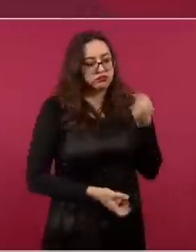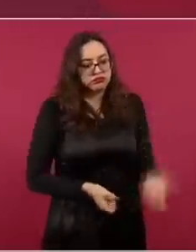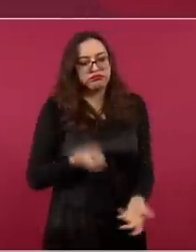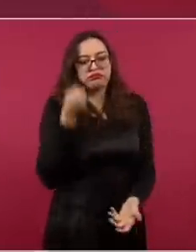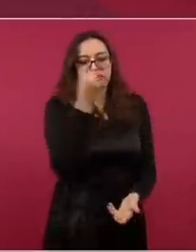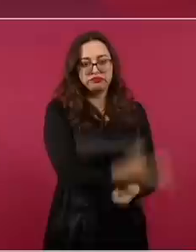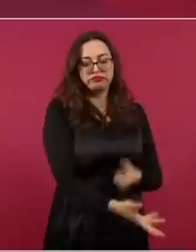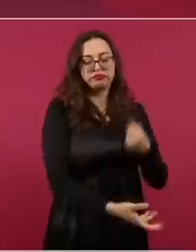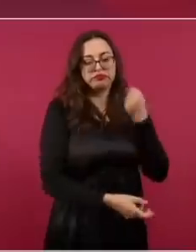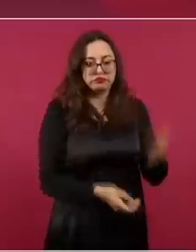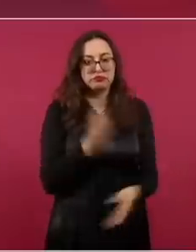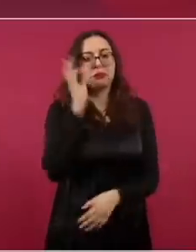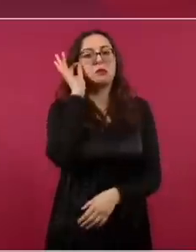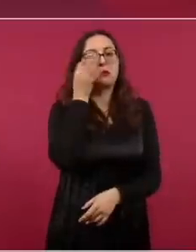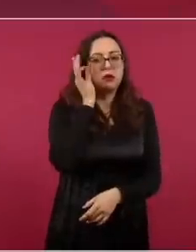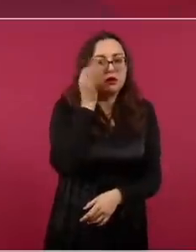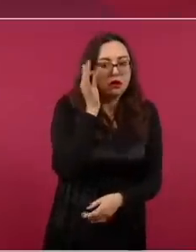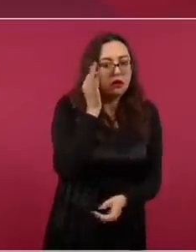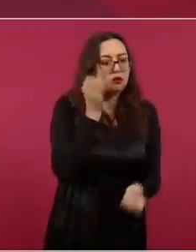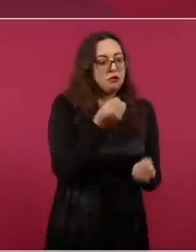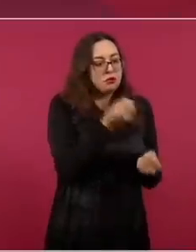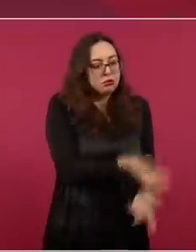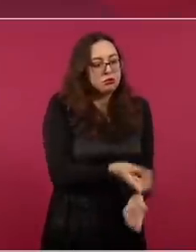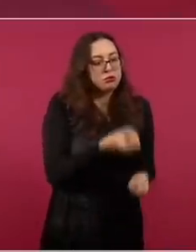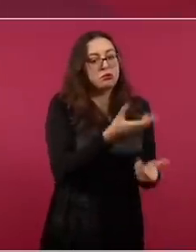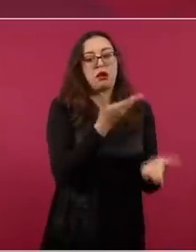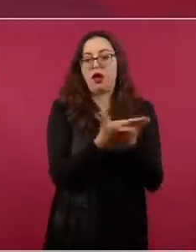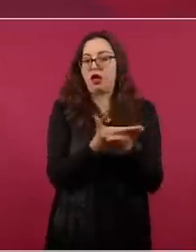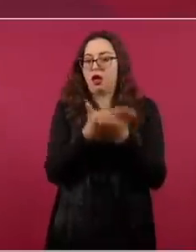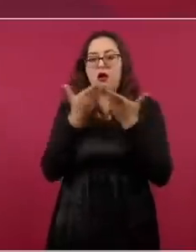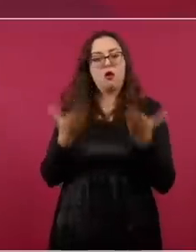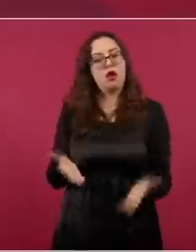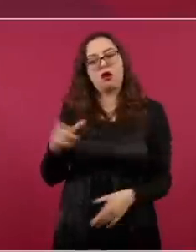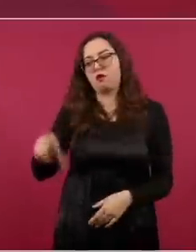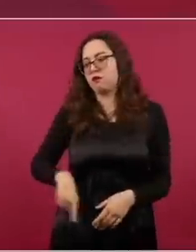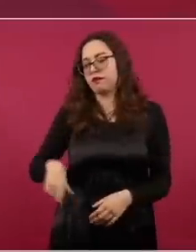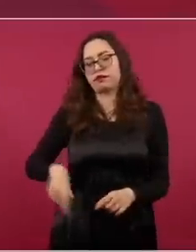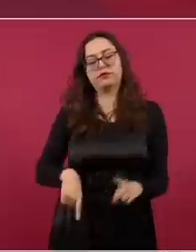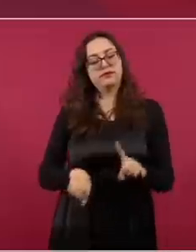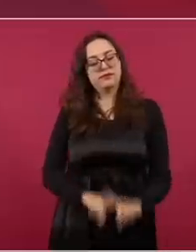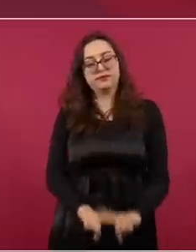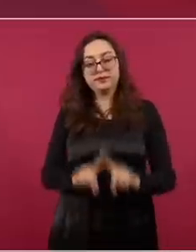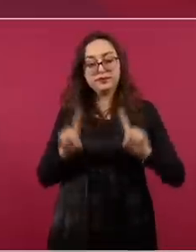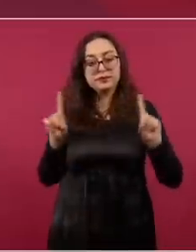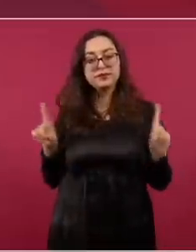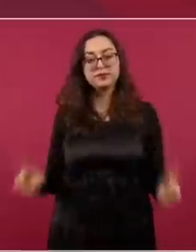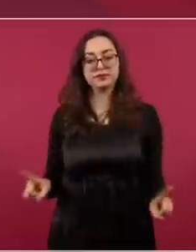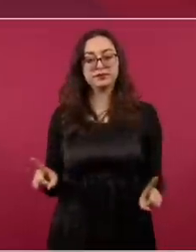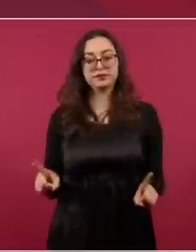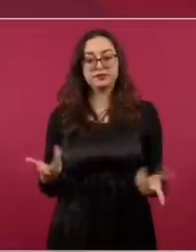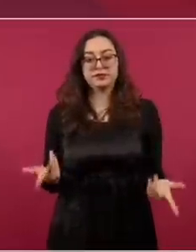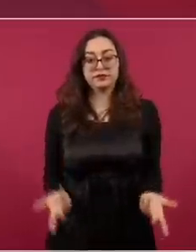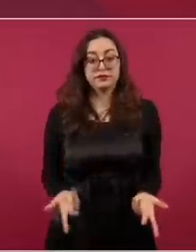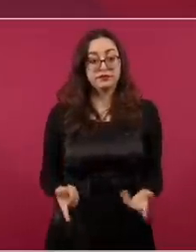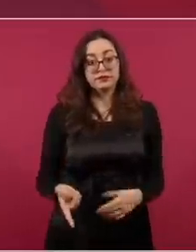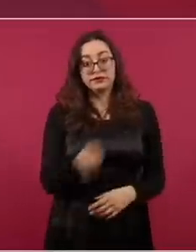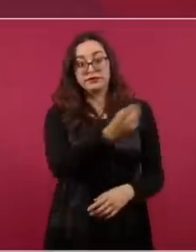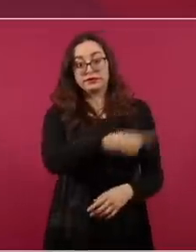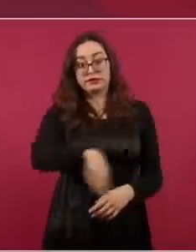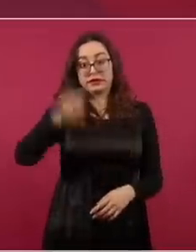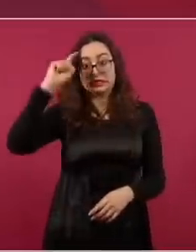de una minoría ya no es así Entonces está muy molestos